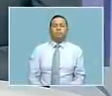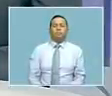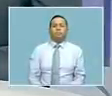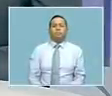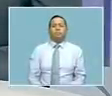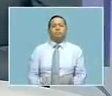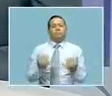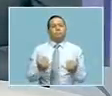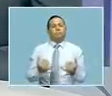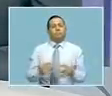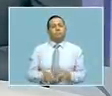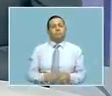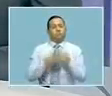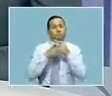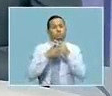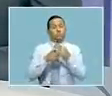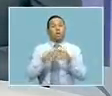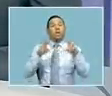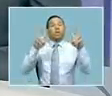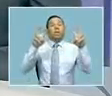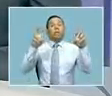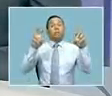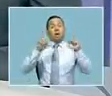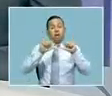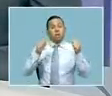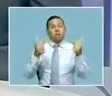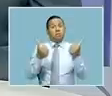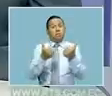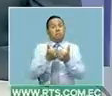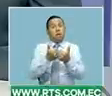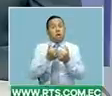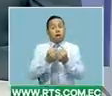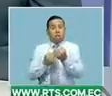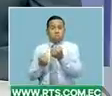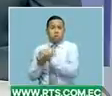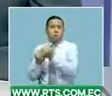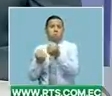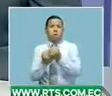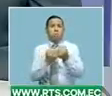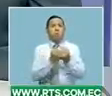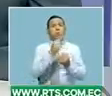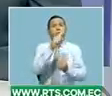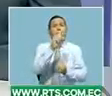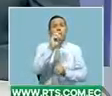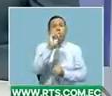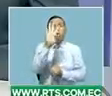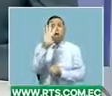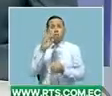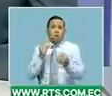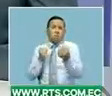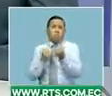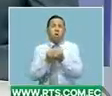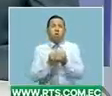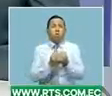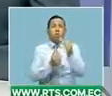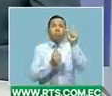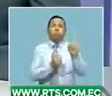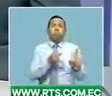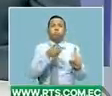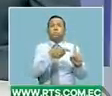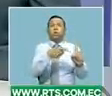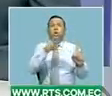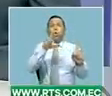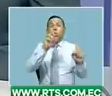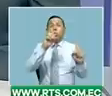Iniciamos con 104 votos afirmativos, fue censurada y destituida del cargo la ministra de Gobierno María Paula Rombo. El debate de juicio político